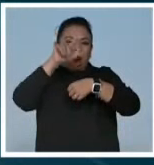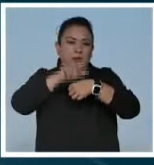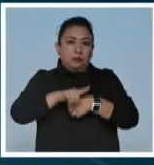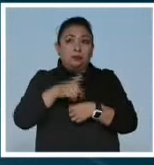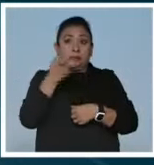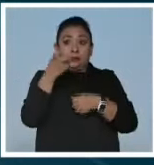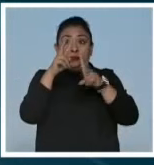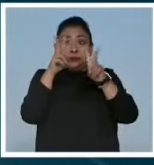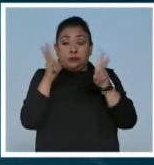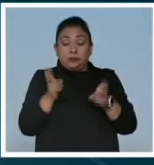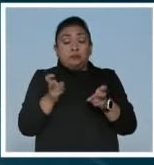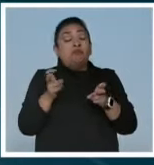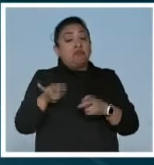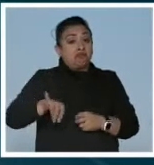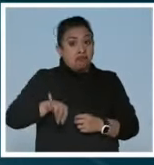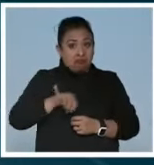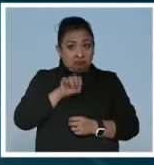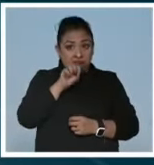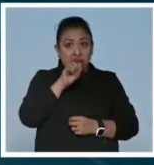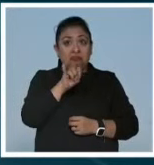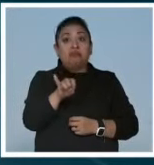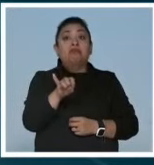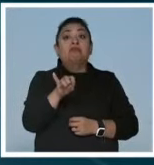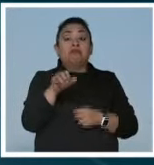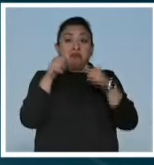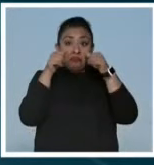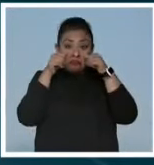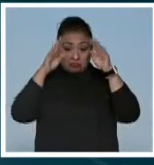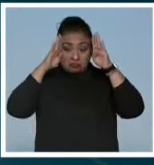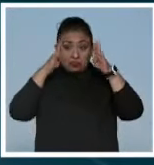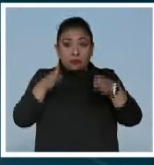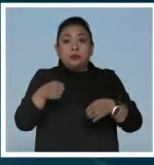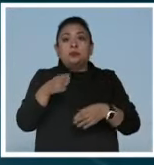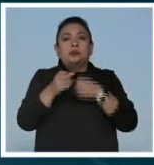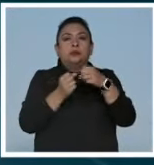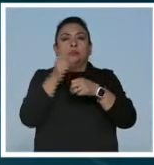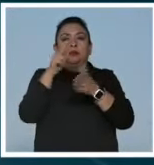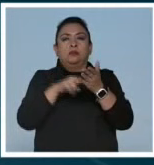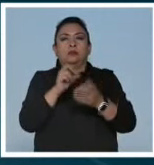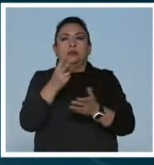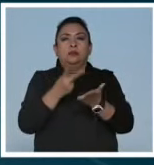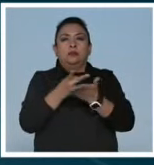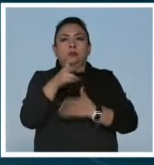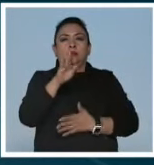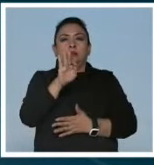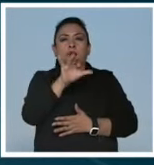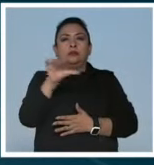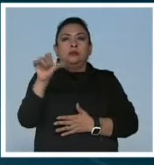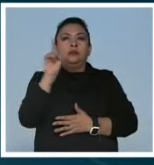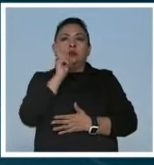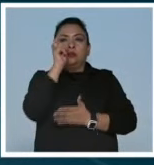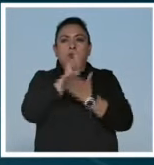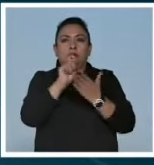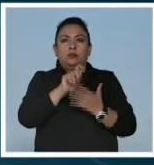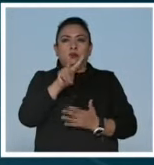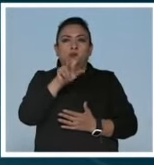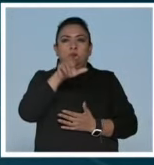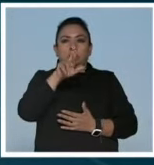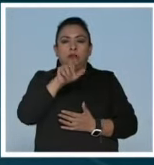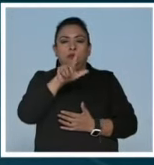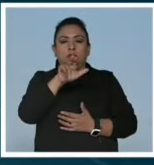Un tema muy interesante que nos ocupa. Este 2022 el premio Filem será para la escritora Valeria